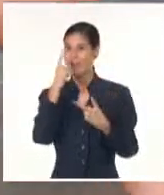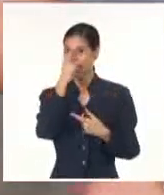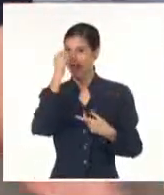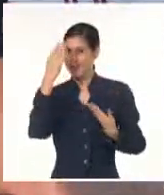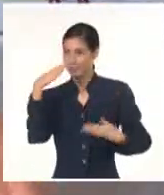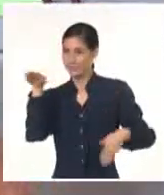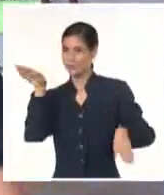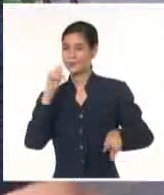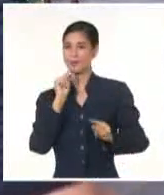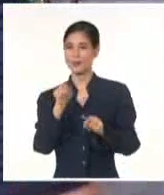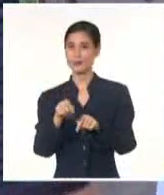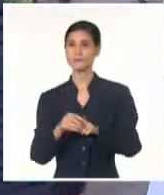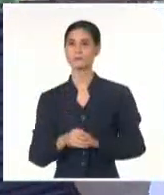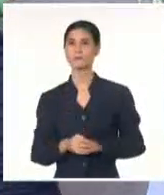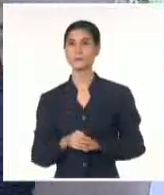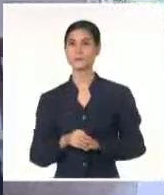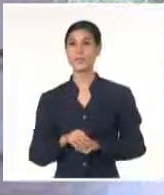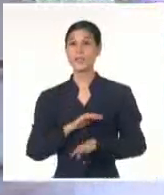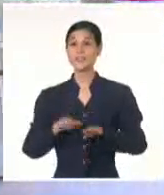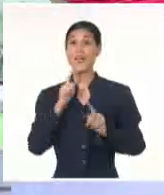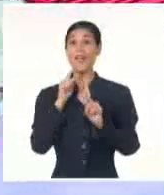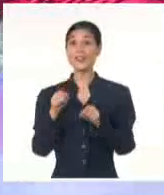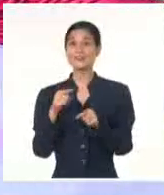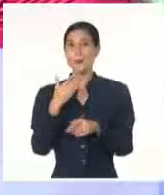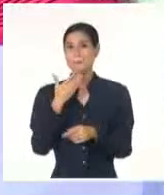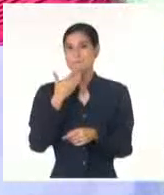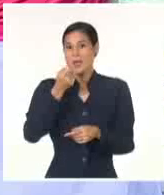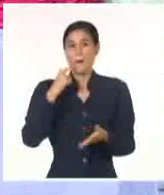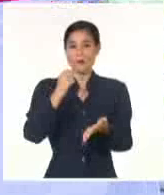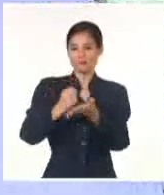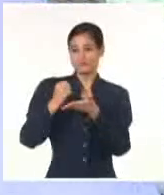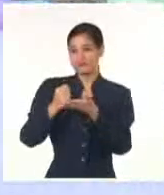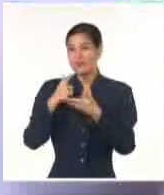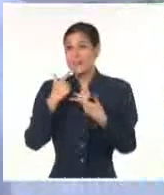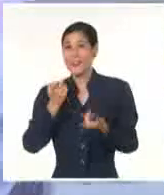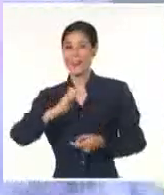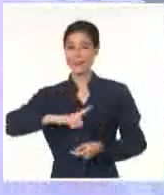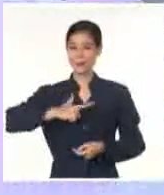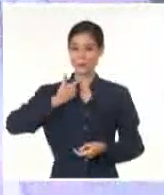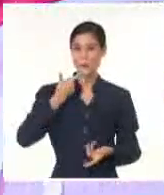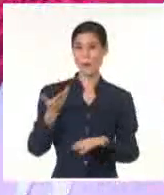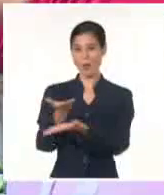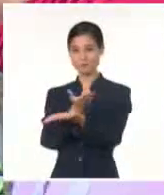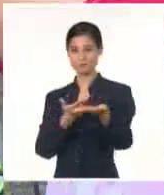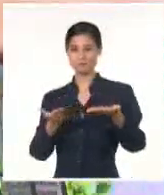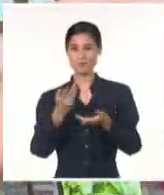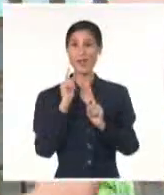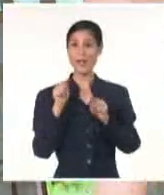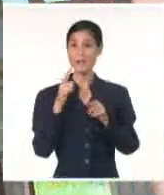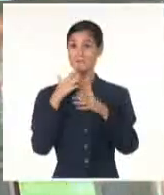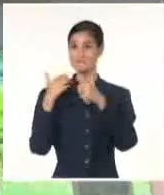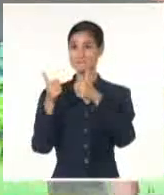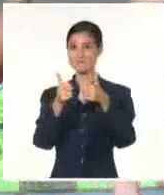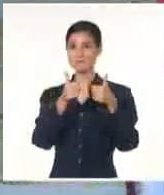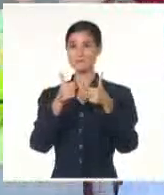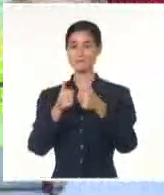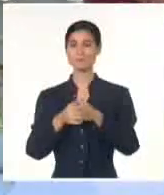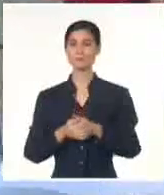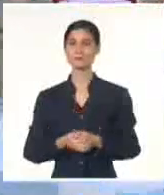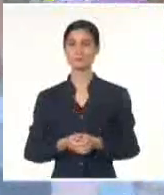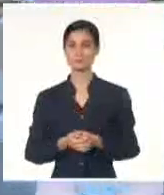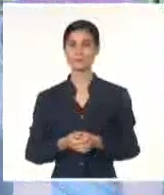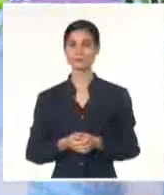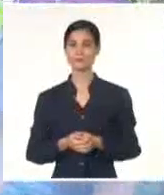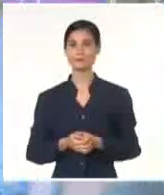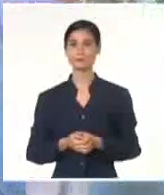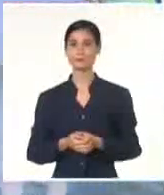Alonso, un momento para el intercambio artístico en torno al lenguaje universal de la danza. En Camagüey, Aimea